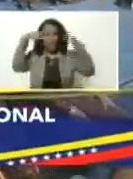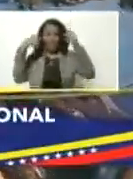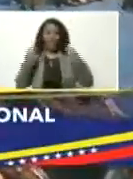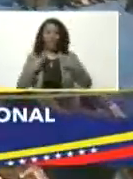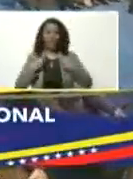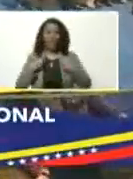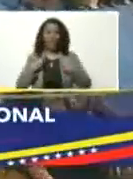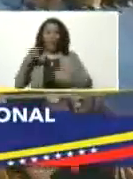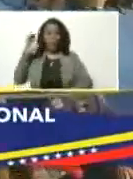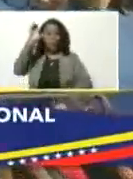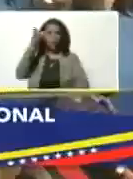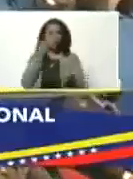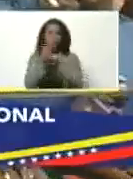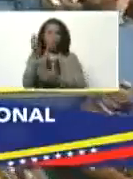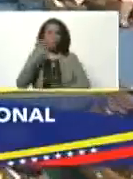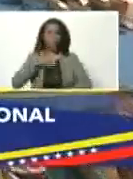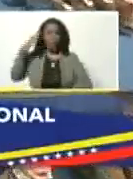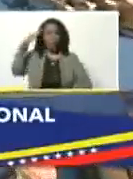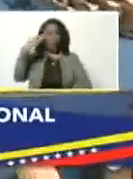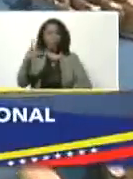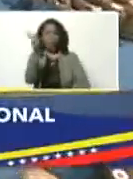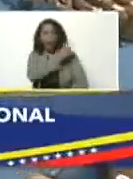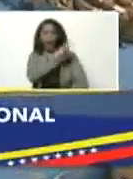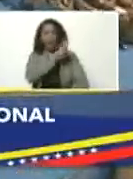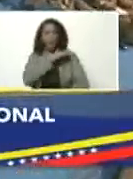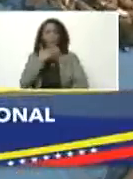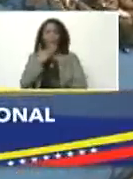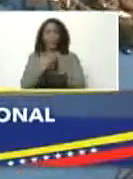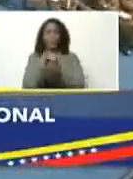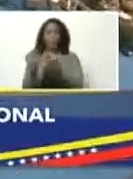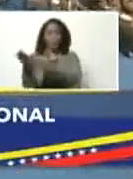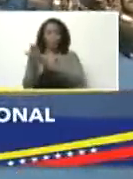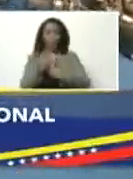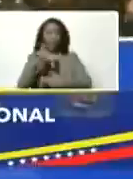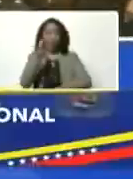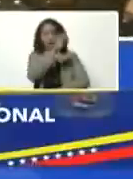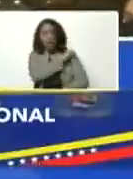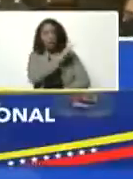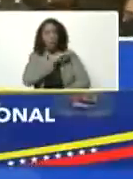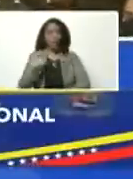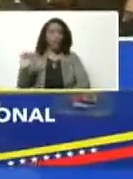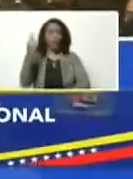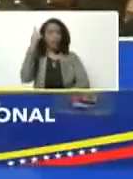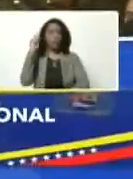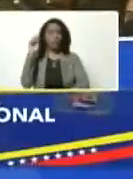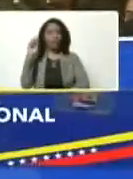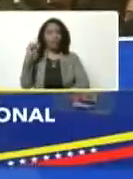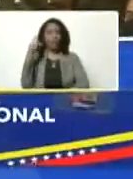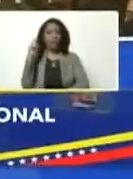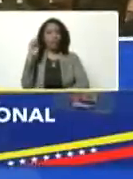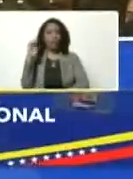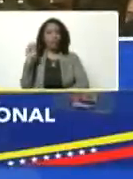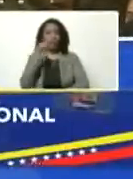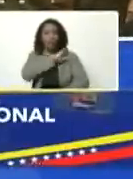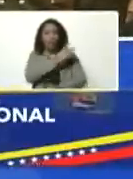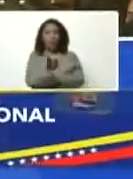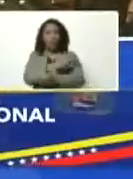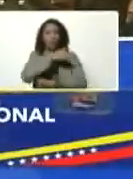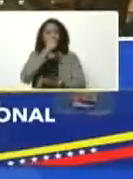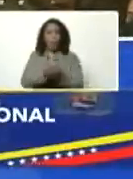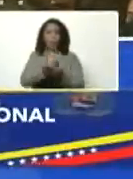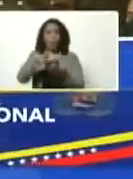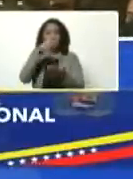¡La patria sigue! Mi comandante en jefe, permiso para recibir el grado de primer teniente y teniente de fragata de la Fuerza Armada